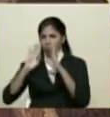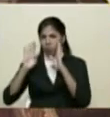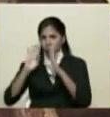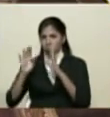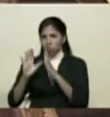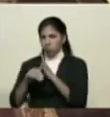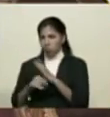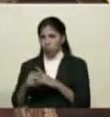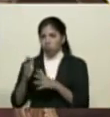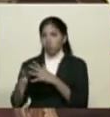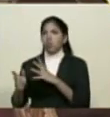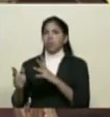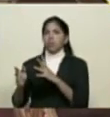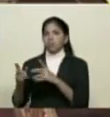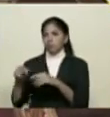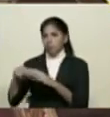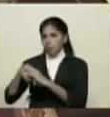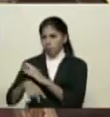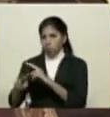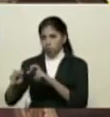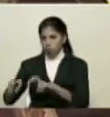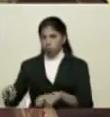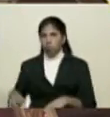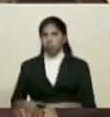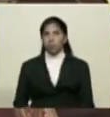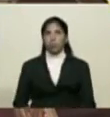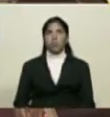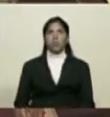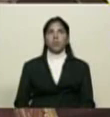para investigar estos casos.